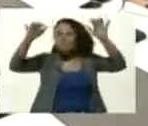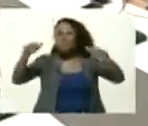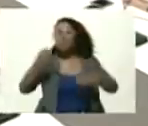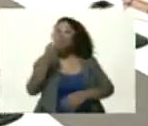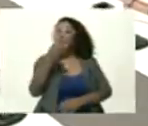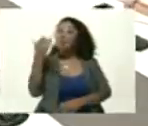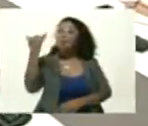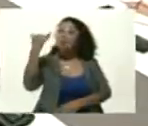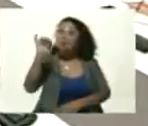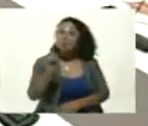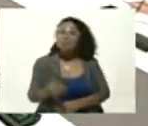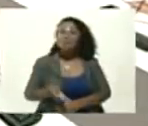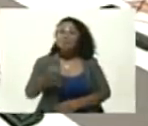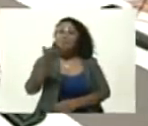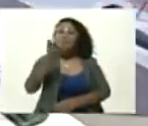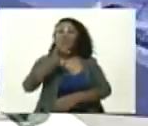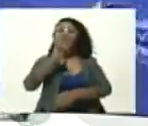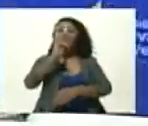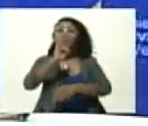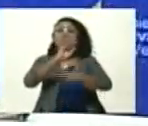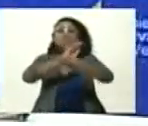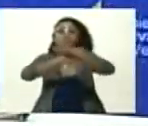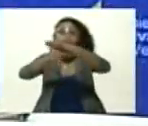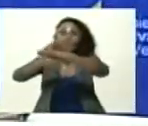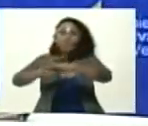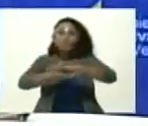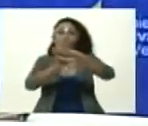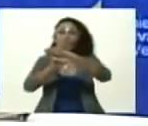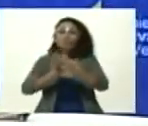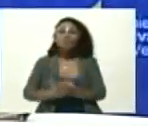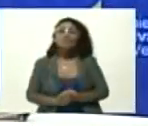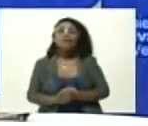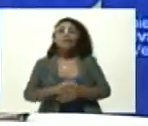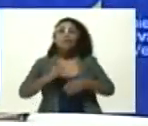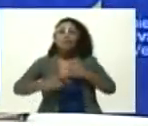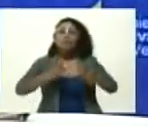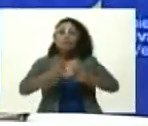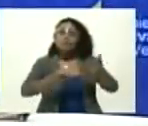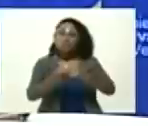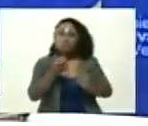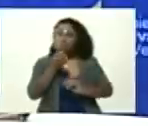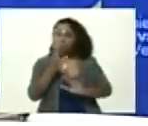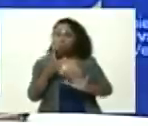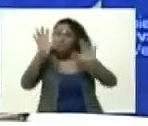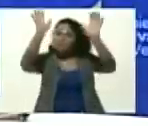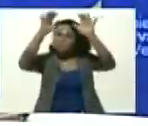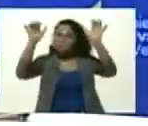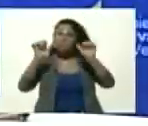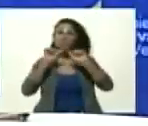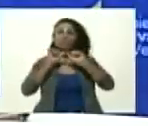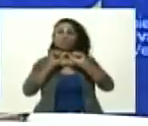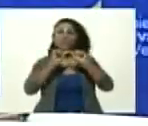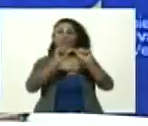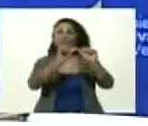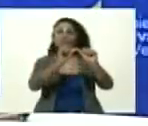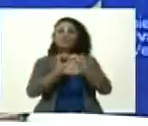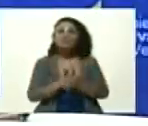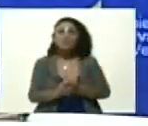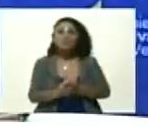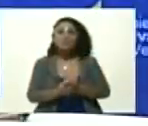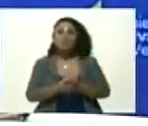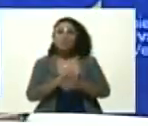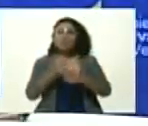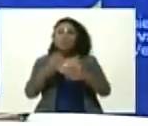tenemos importantes anuncios del proceso. Bueno, las lluvias han seguido, ya no con